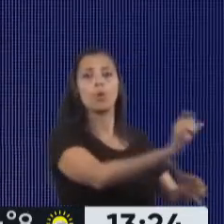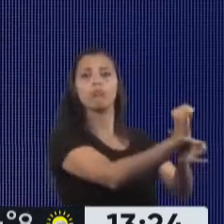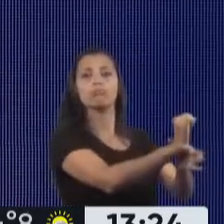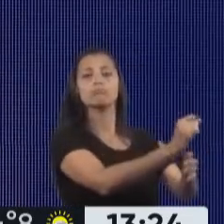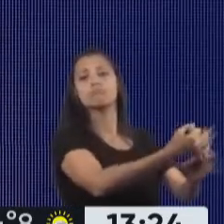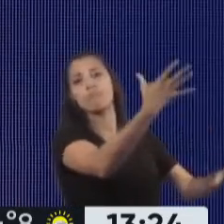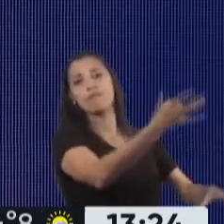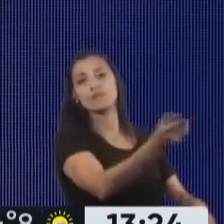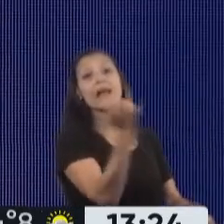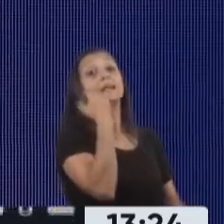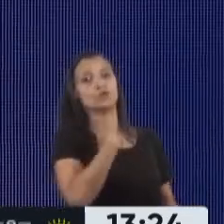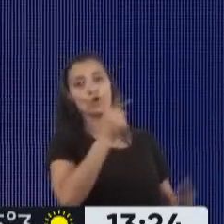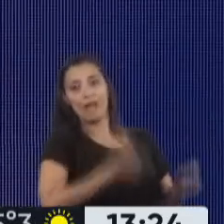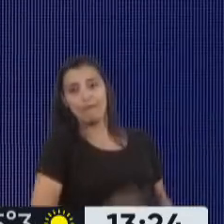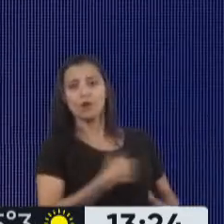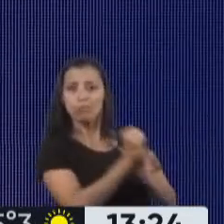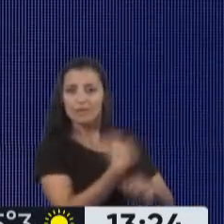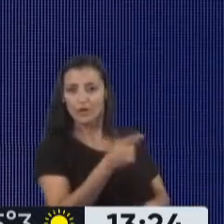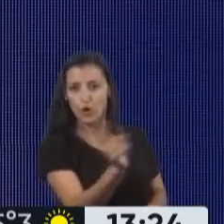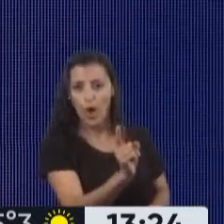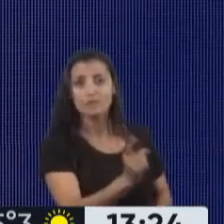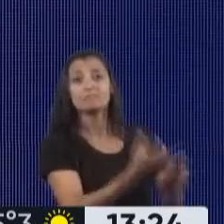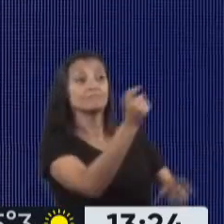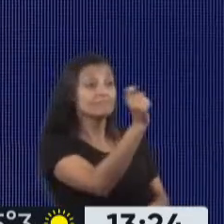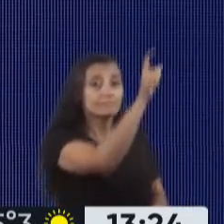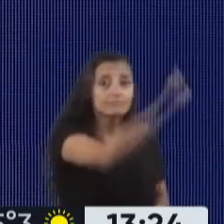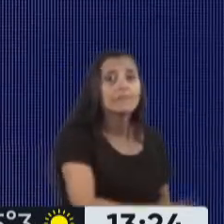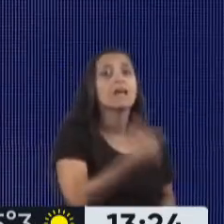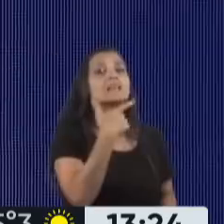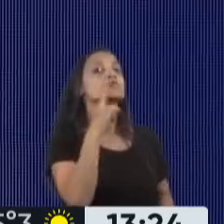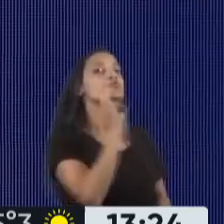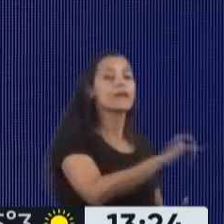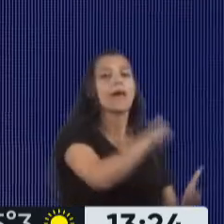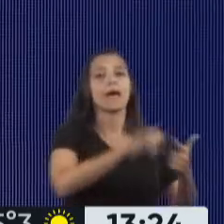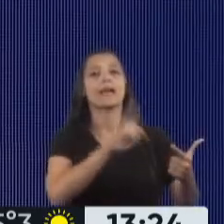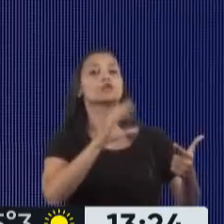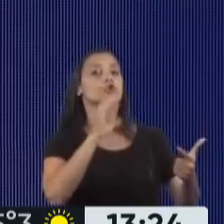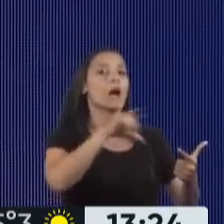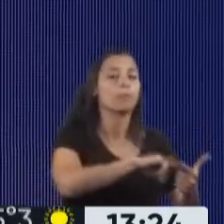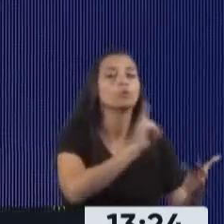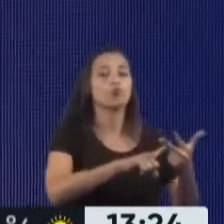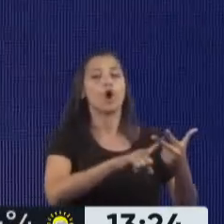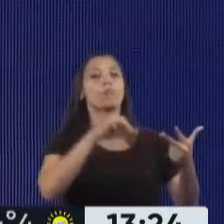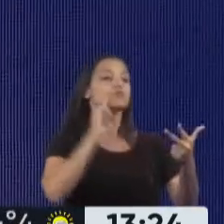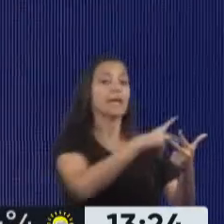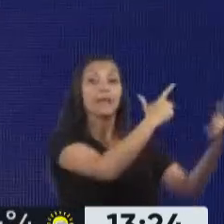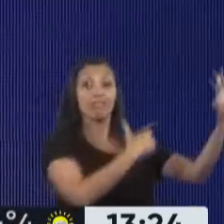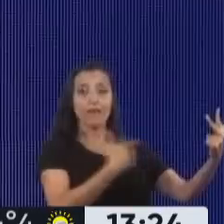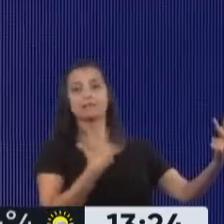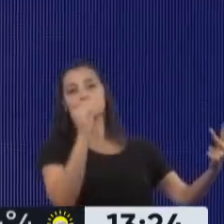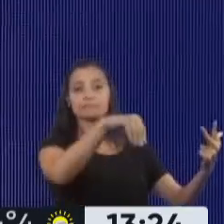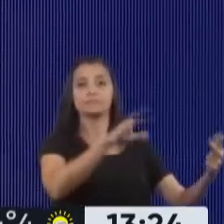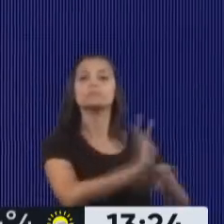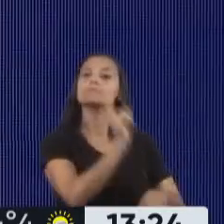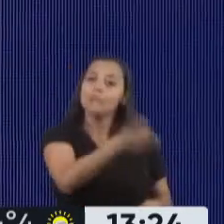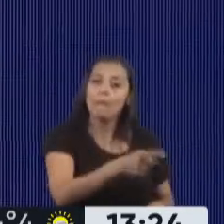yo, o sea, yo no soy el notable, los notables son Federico Sturzenegger, Toto Caputo, Santiago Banzupusili, y yo meteré alguna